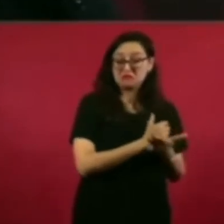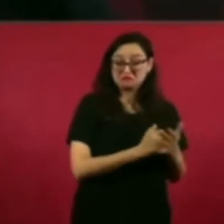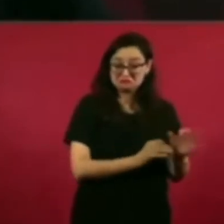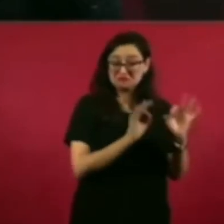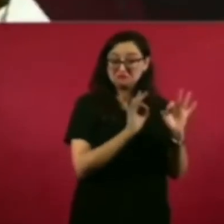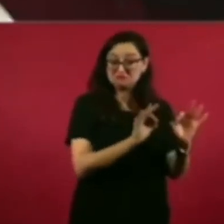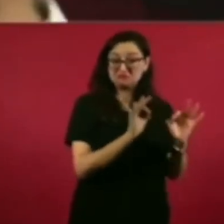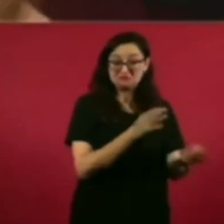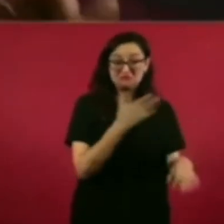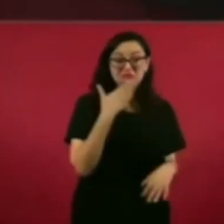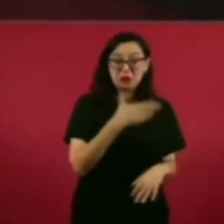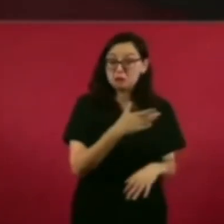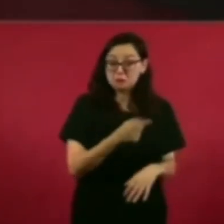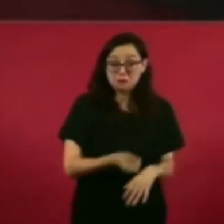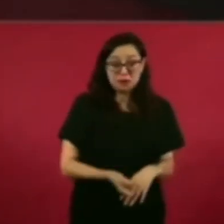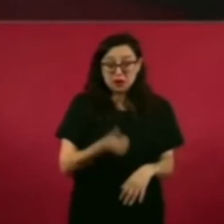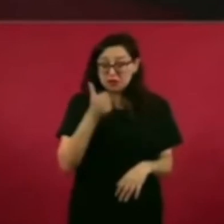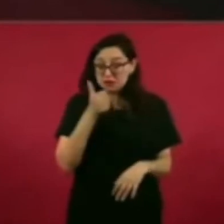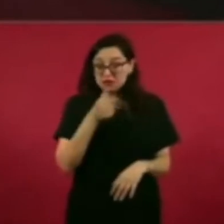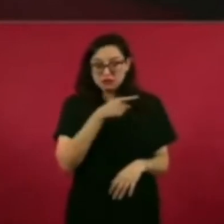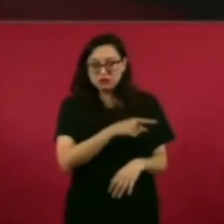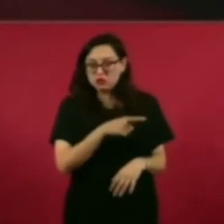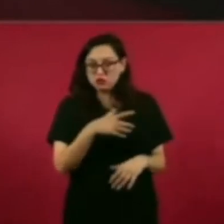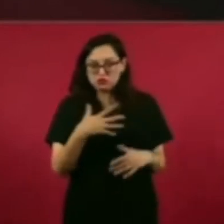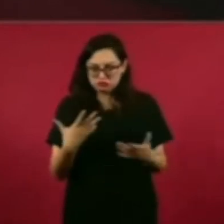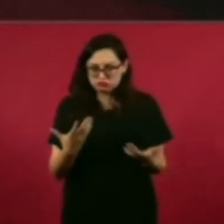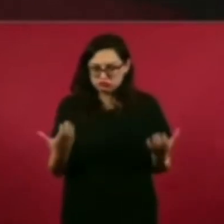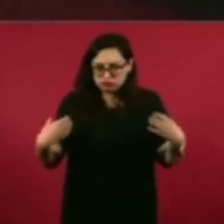como nunca en la historia.